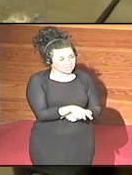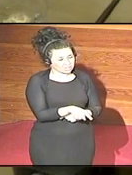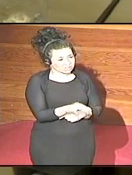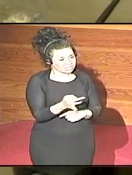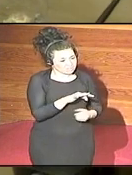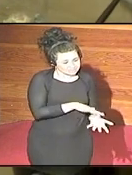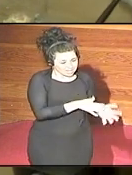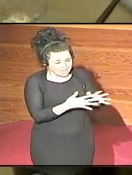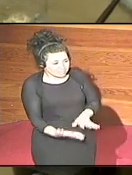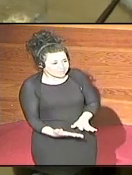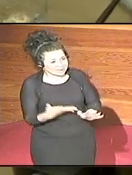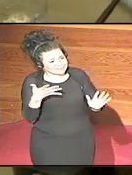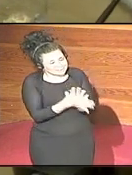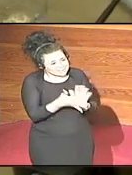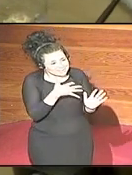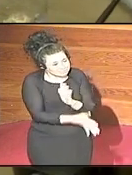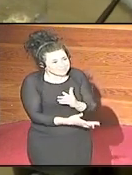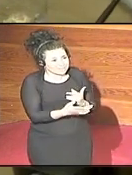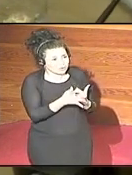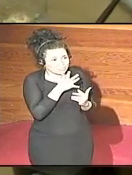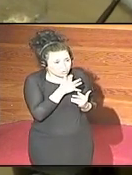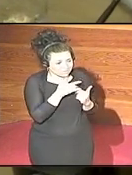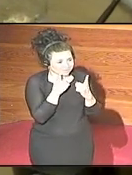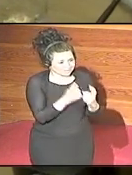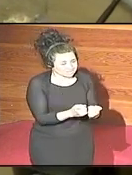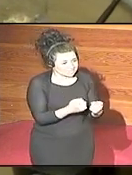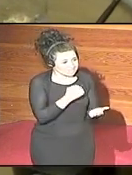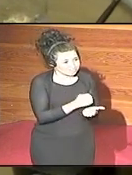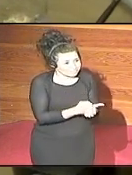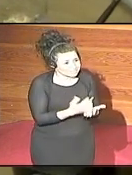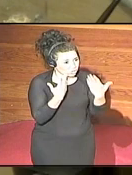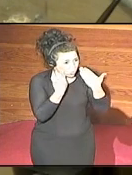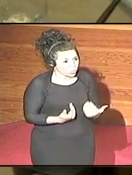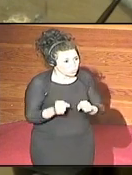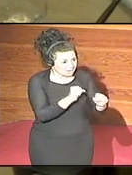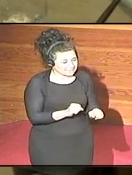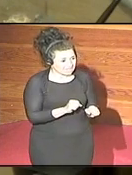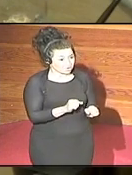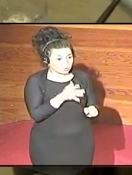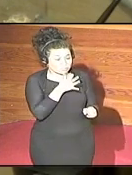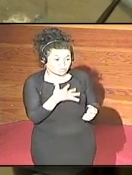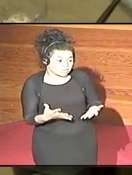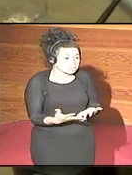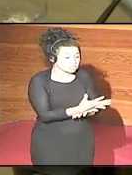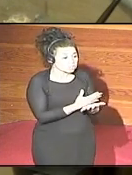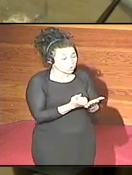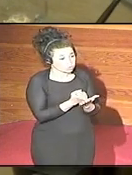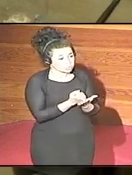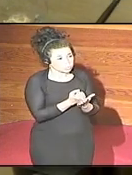por qué necesitas un visado humanitario. No todo el mundo tiene